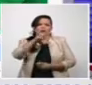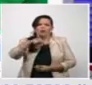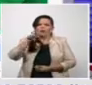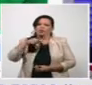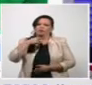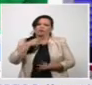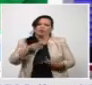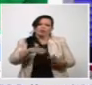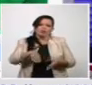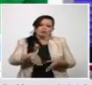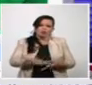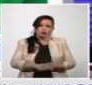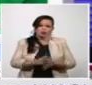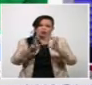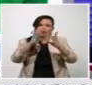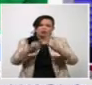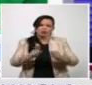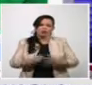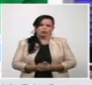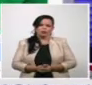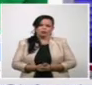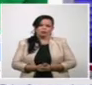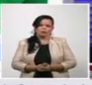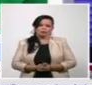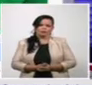fallecidos, que no es